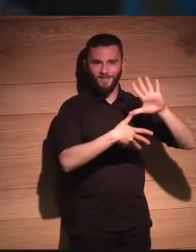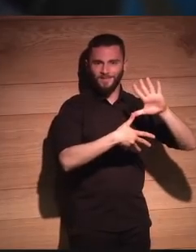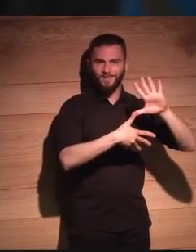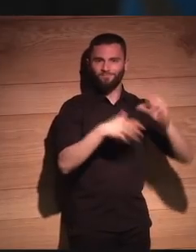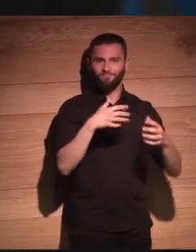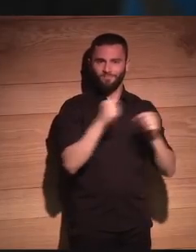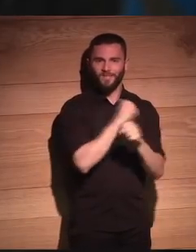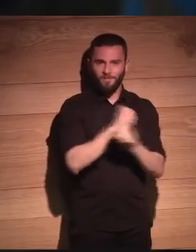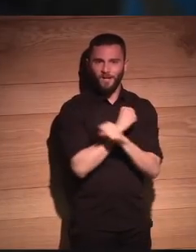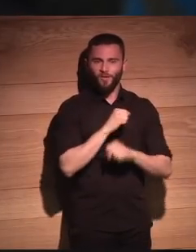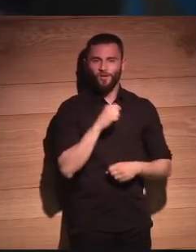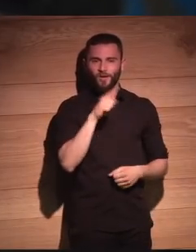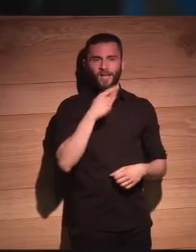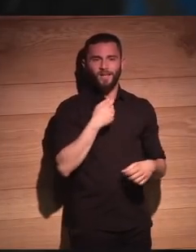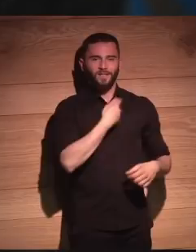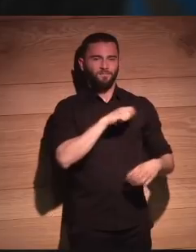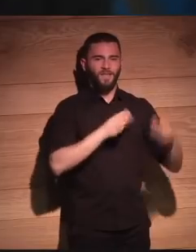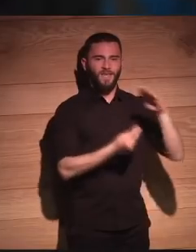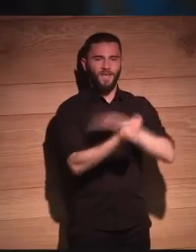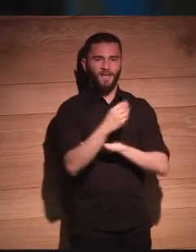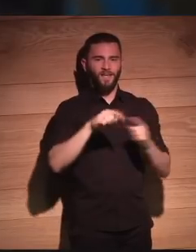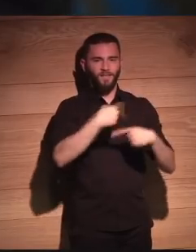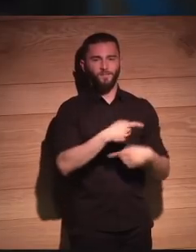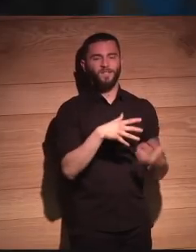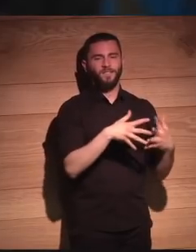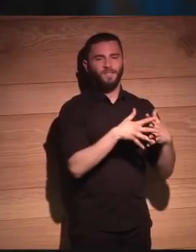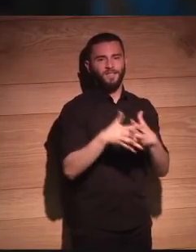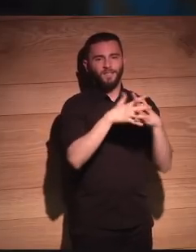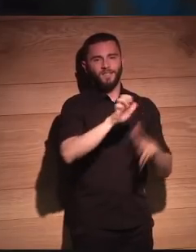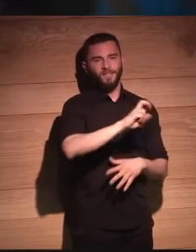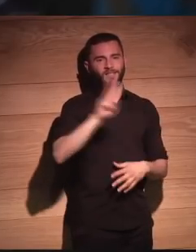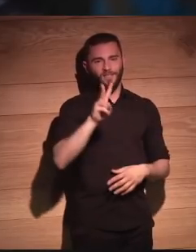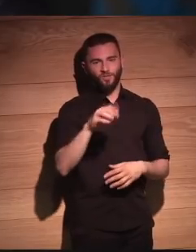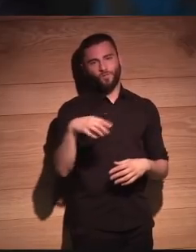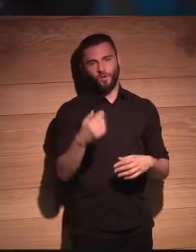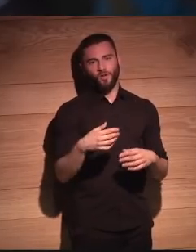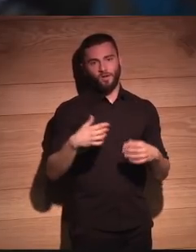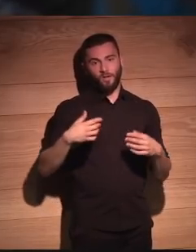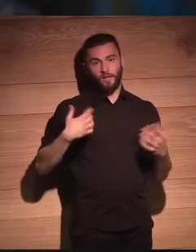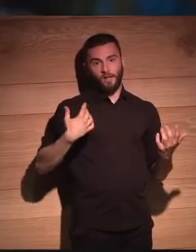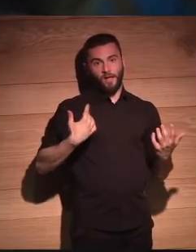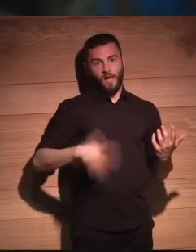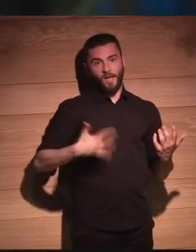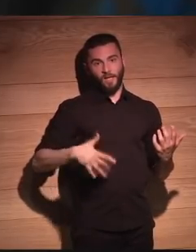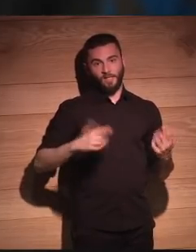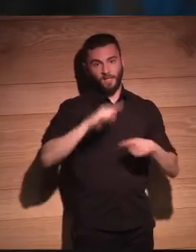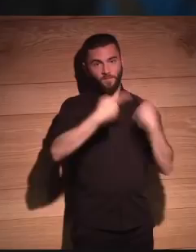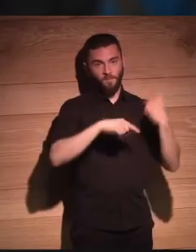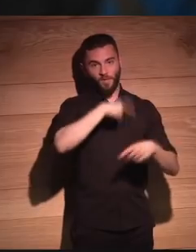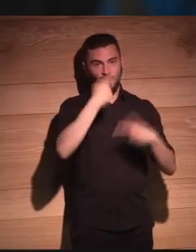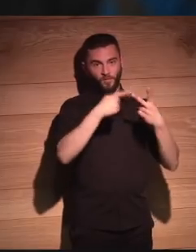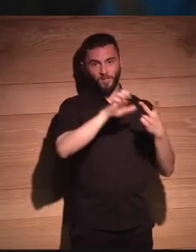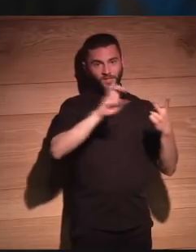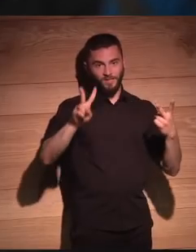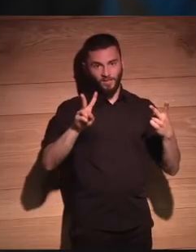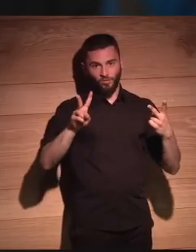que aunque él nació en España y se fue a Estados Unidos, se fue a Argentina primero y a Estados Unidos después, apenas vivió unos meses en